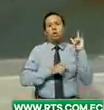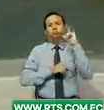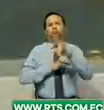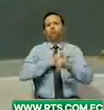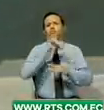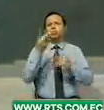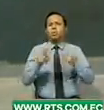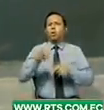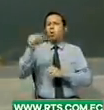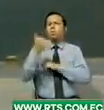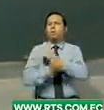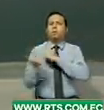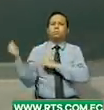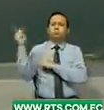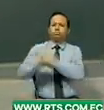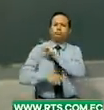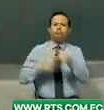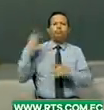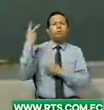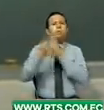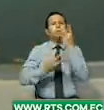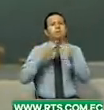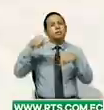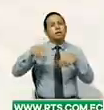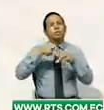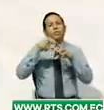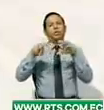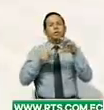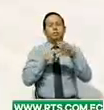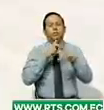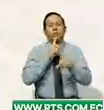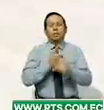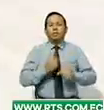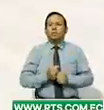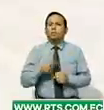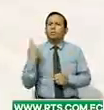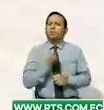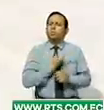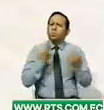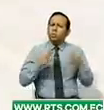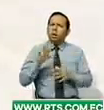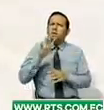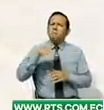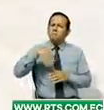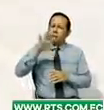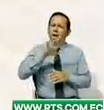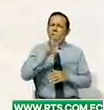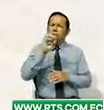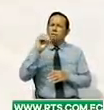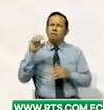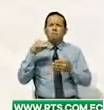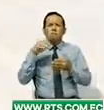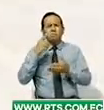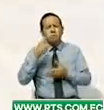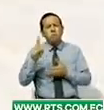infraestructura integral que en menos de 2 años de operaciones. Hemos invertido más de 500 millones de dólares en este